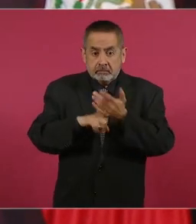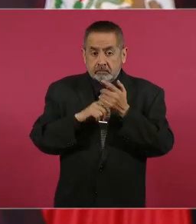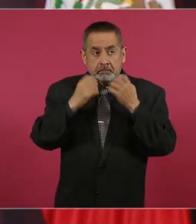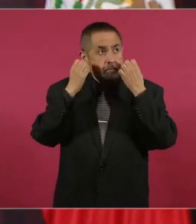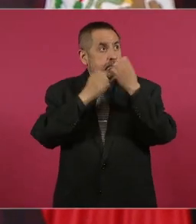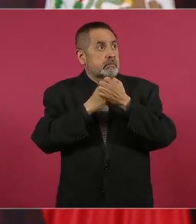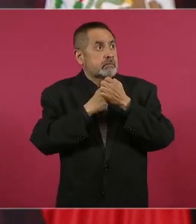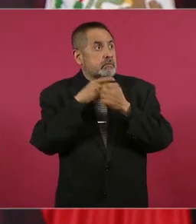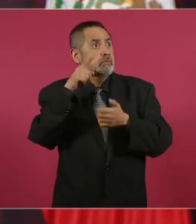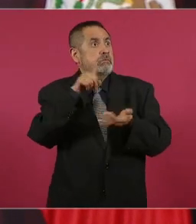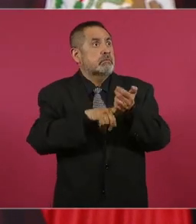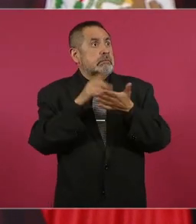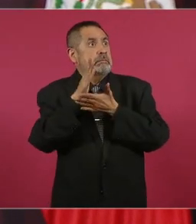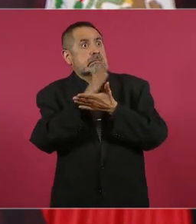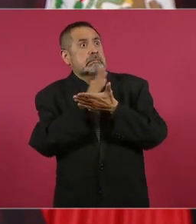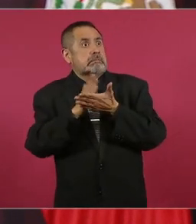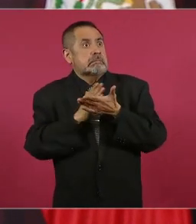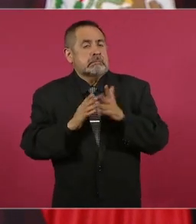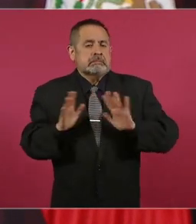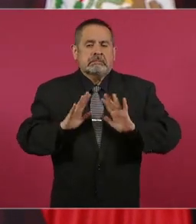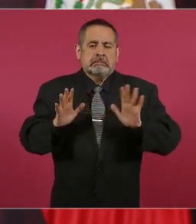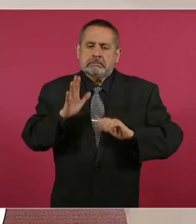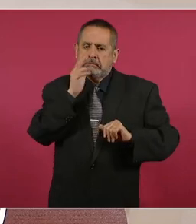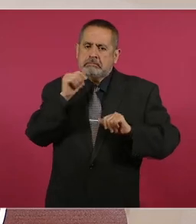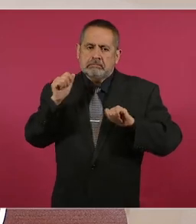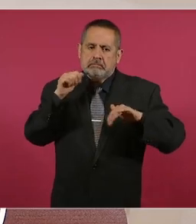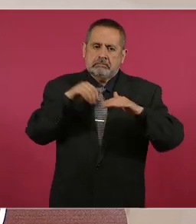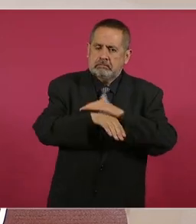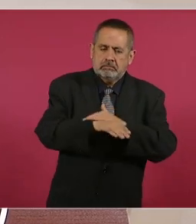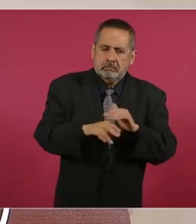de que hay un daño estructural, pues no se puede